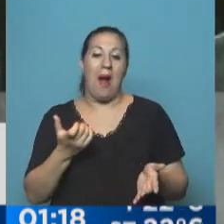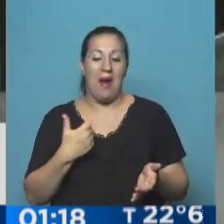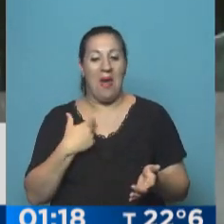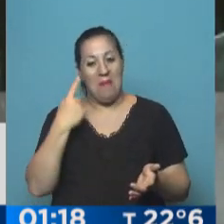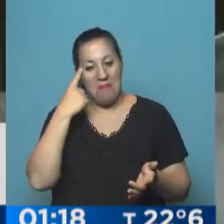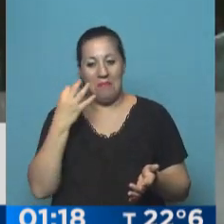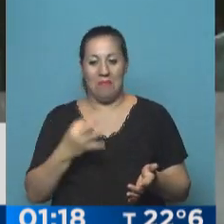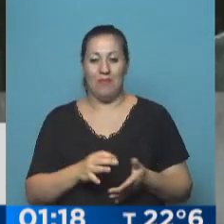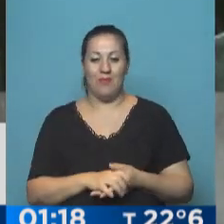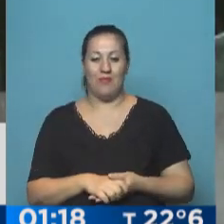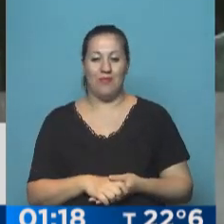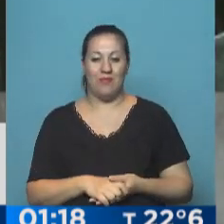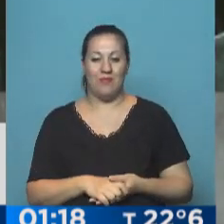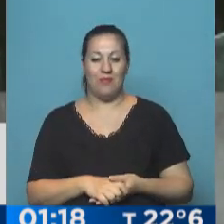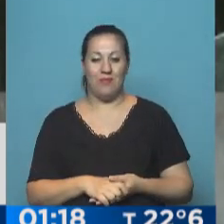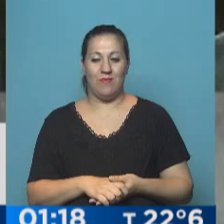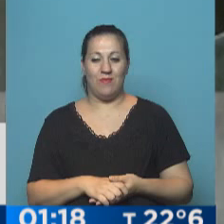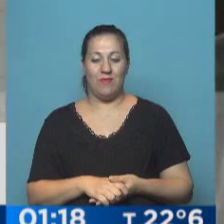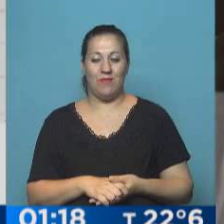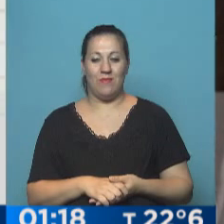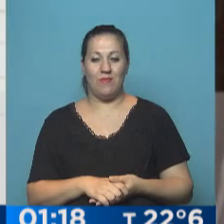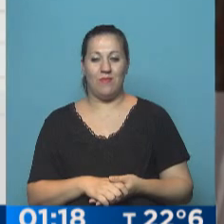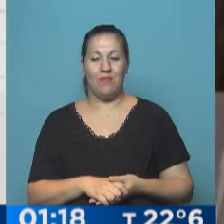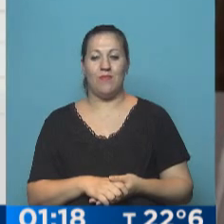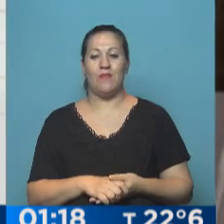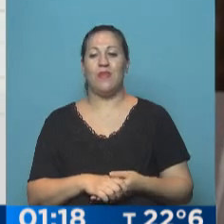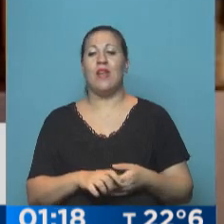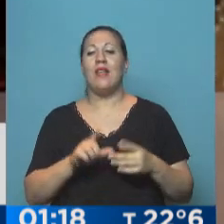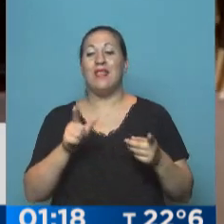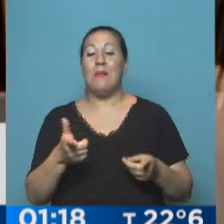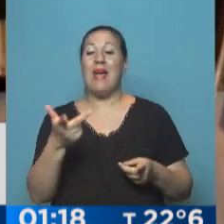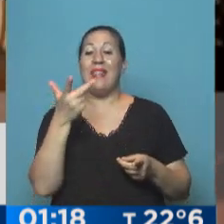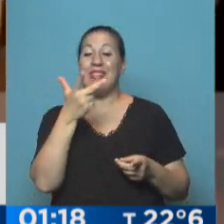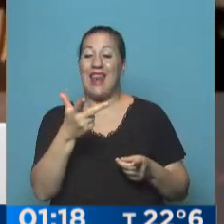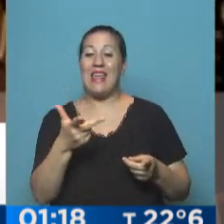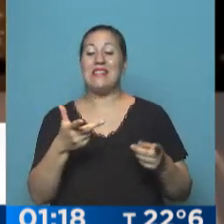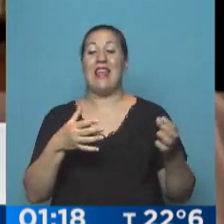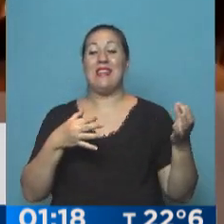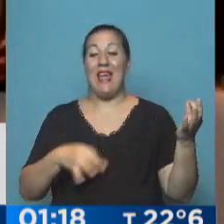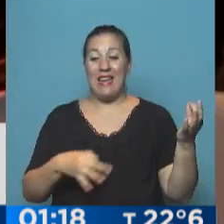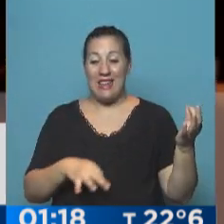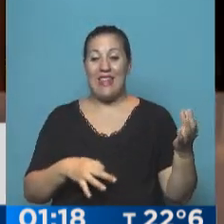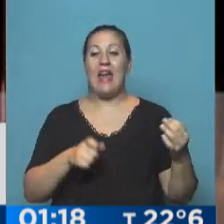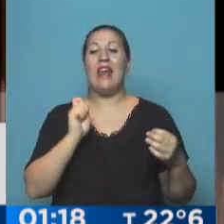Tucumana. El trío es la formación base, más un trío de guitarras que lo comanda Pepe